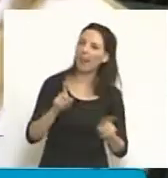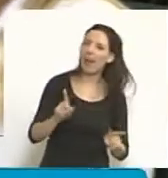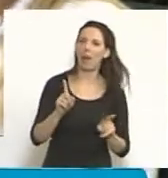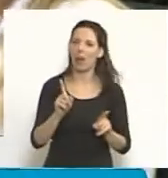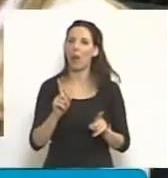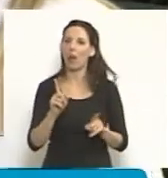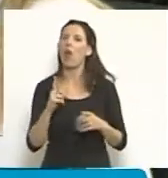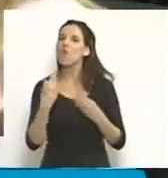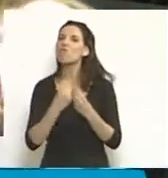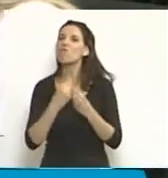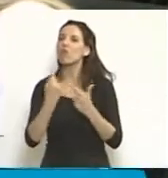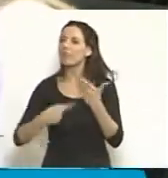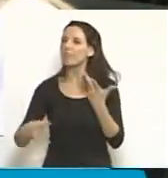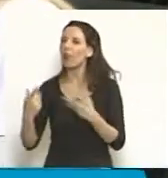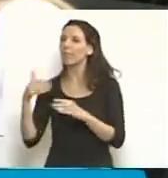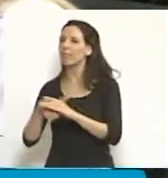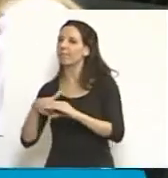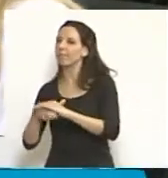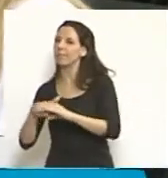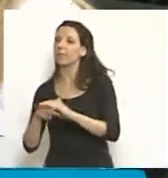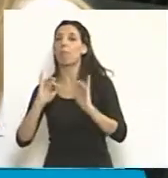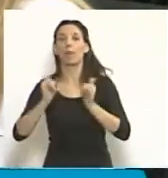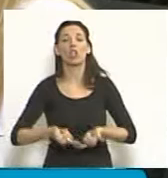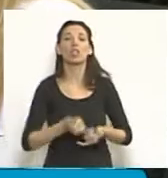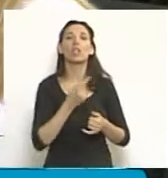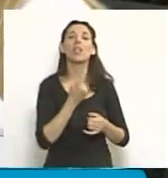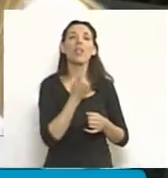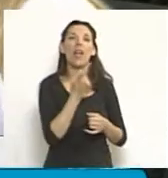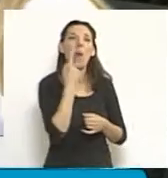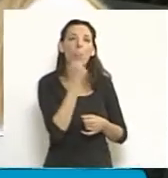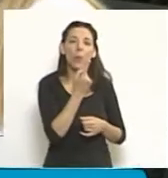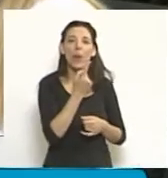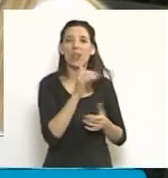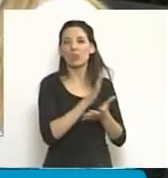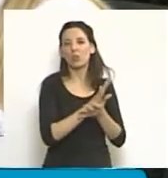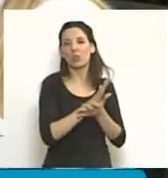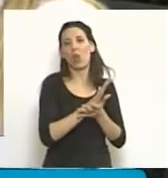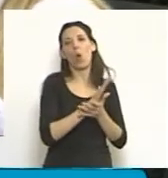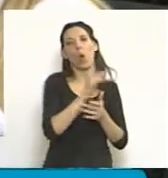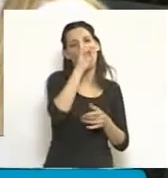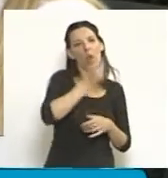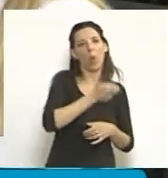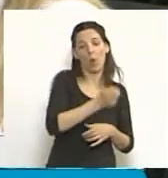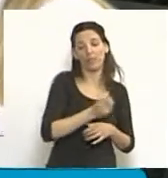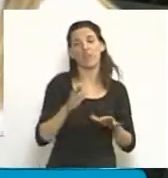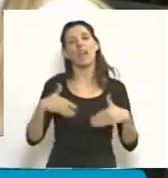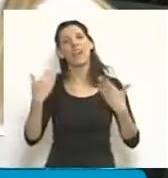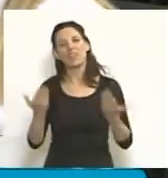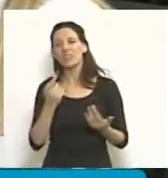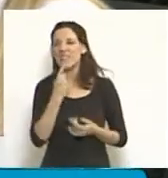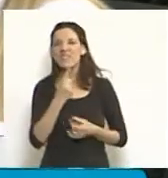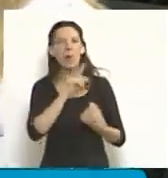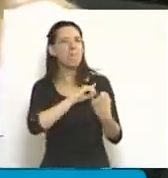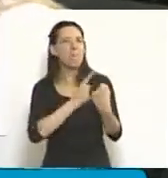encerrado y por eso vuelvo a decir, esta reforma hay que leerla sí o sí en el contexto de esta intencionalidad que es dotar de un poder